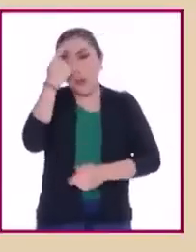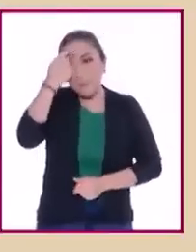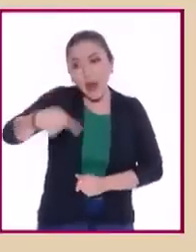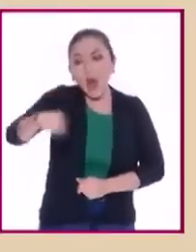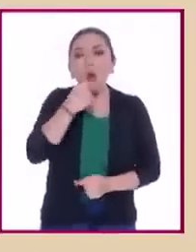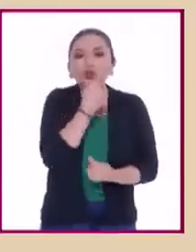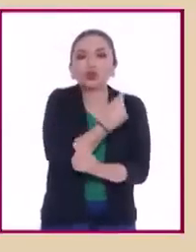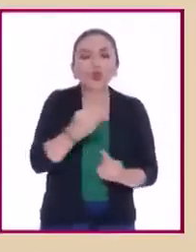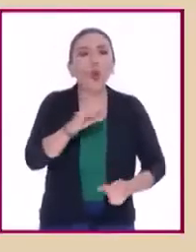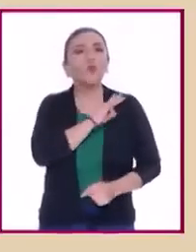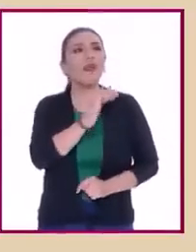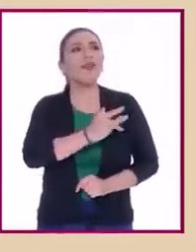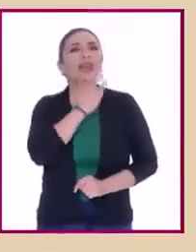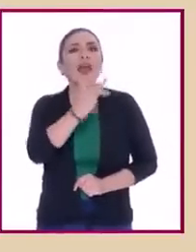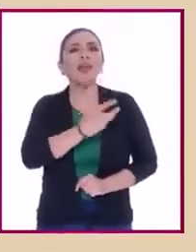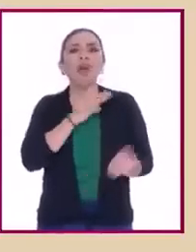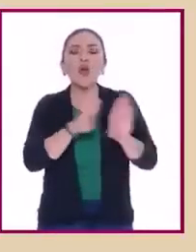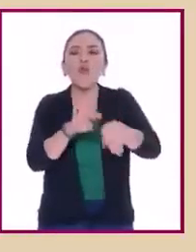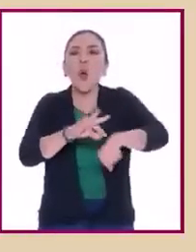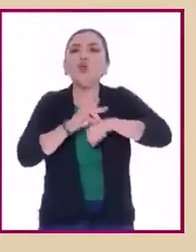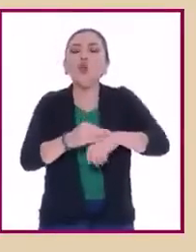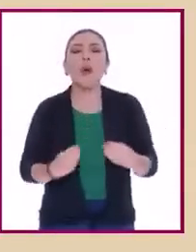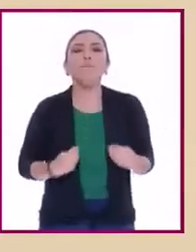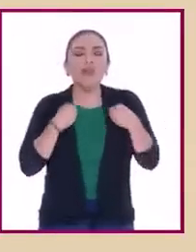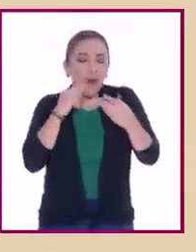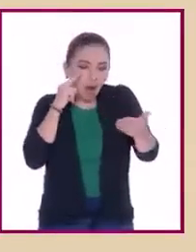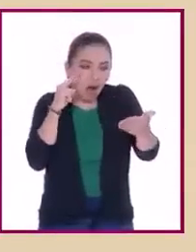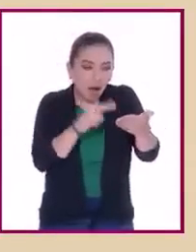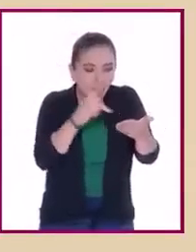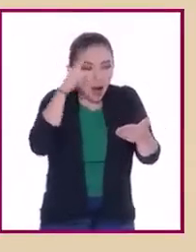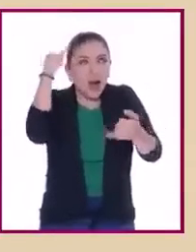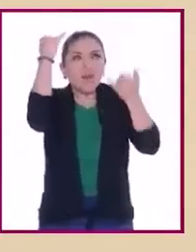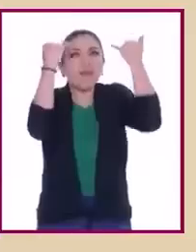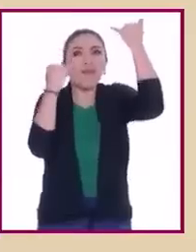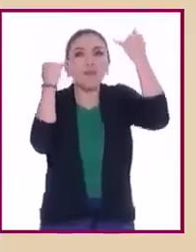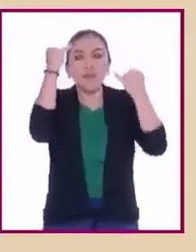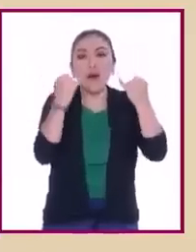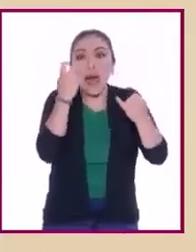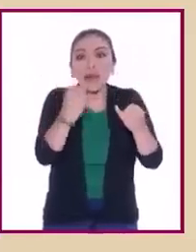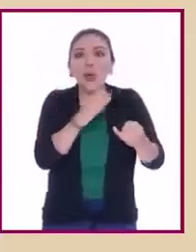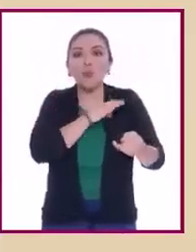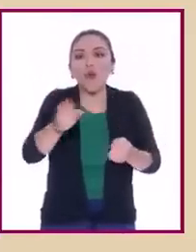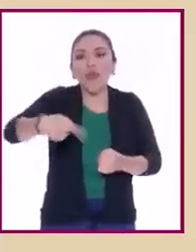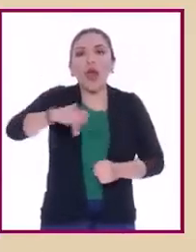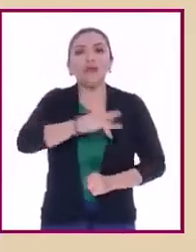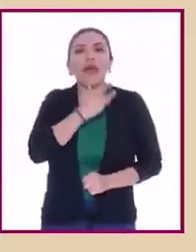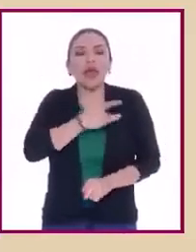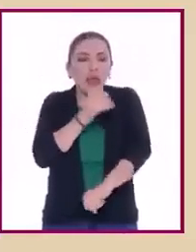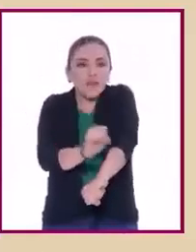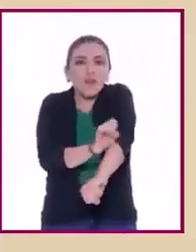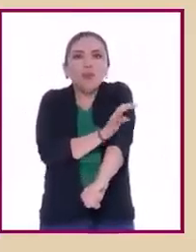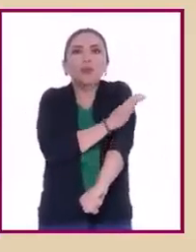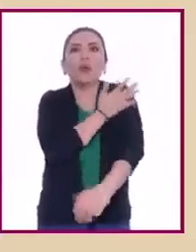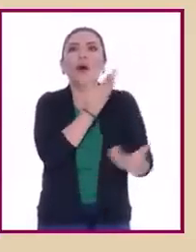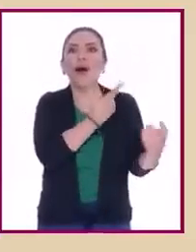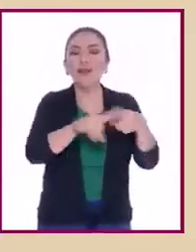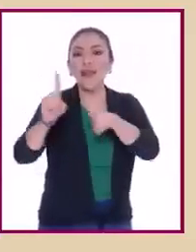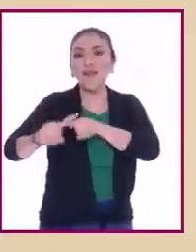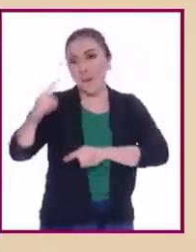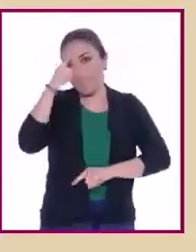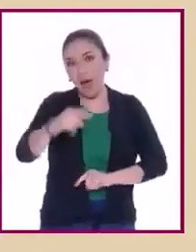es que el niño pueda sentir lo pueda vivir Entonces esta parte les ayuda a poder este experimentar sus sentimientos